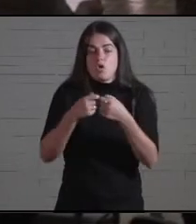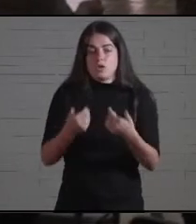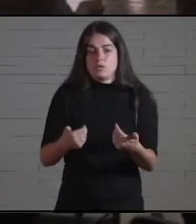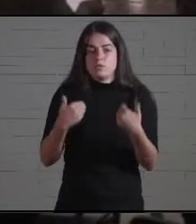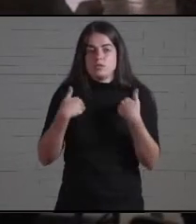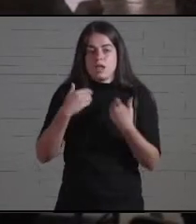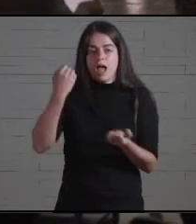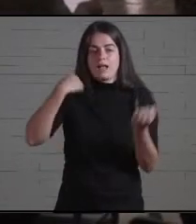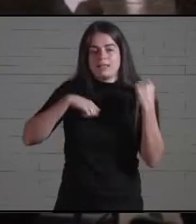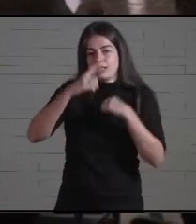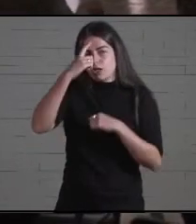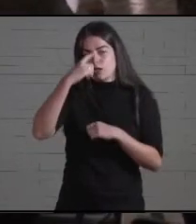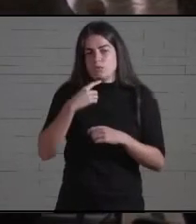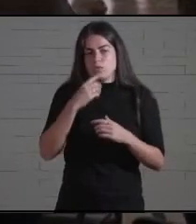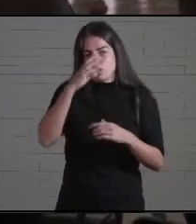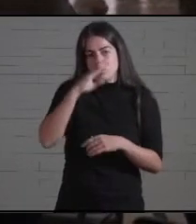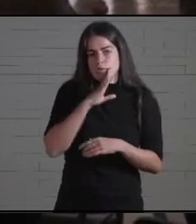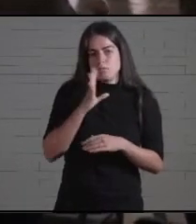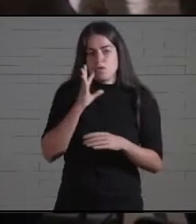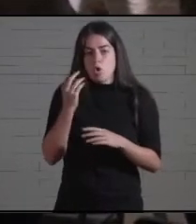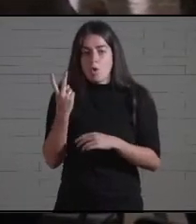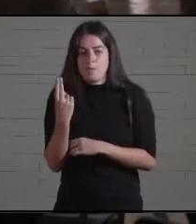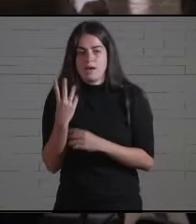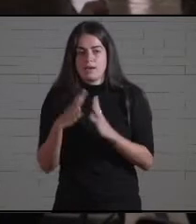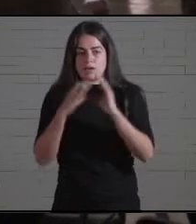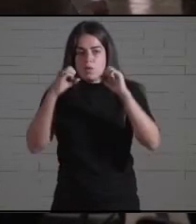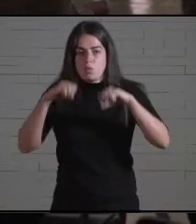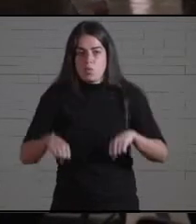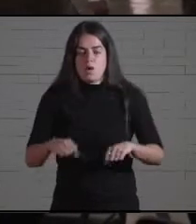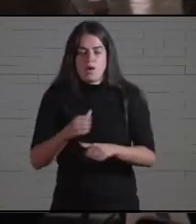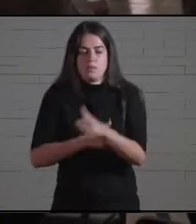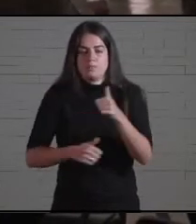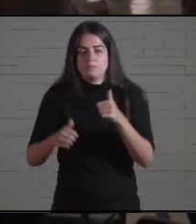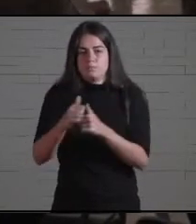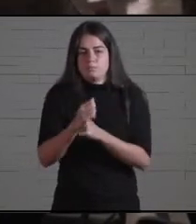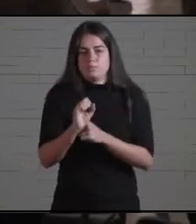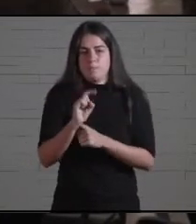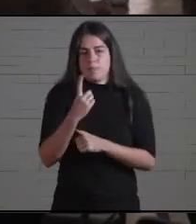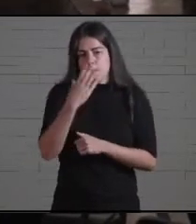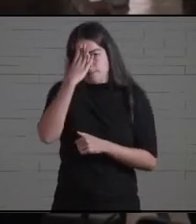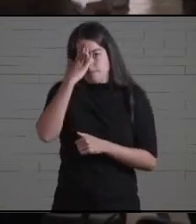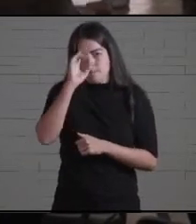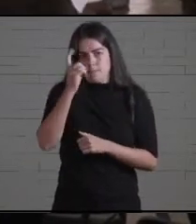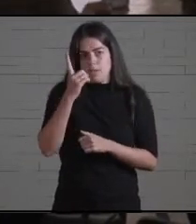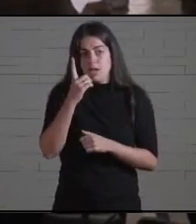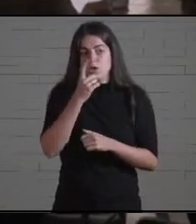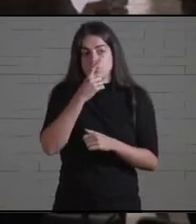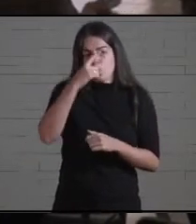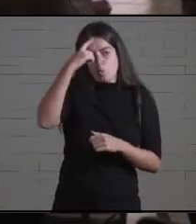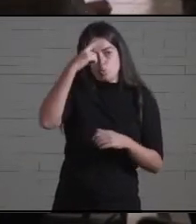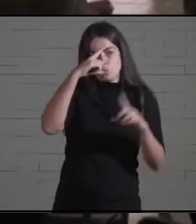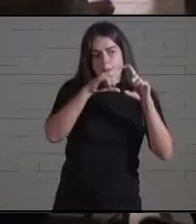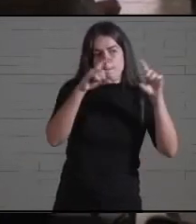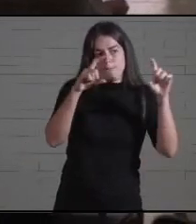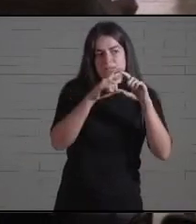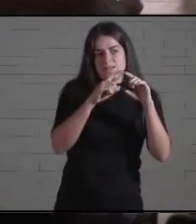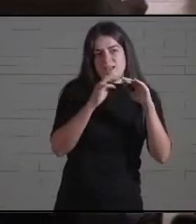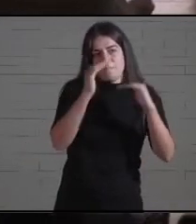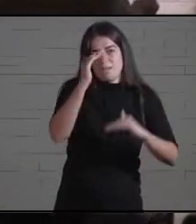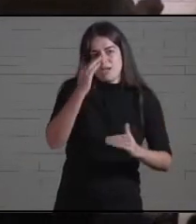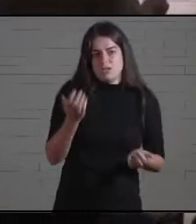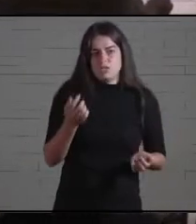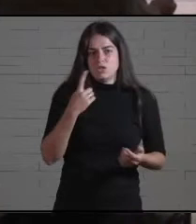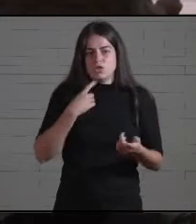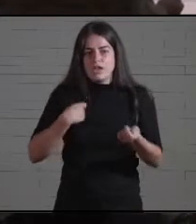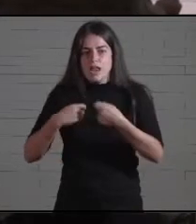de los padres y los acuerdos de la pareja prevalecen sobre la cultura empresarial. Es que al final donde hay que negociar